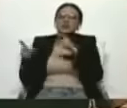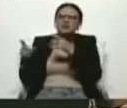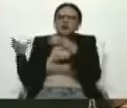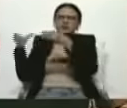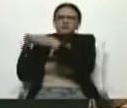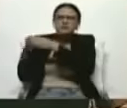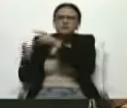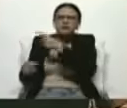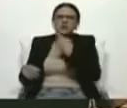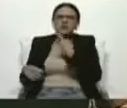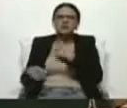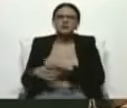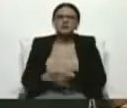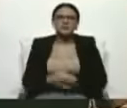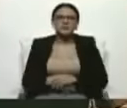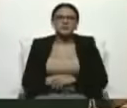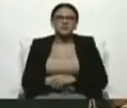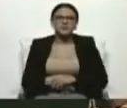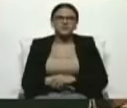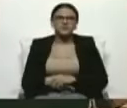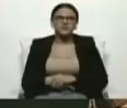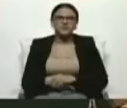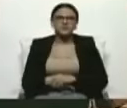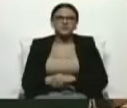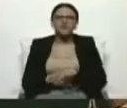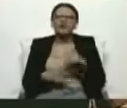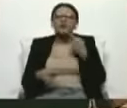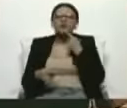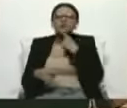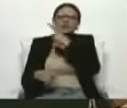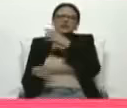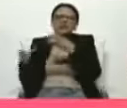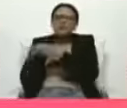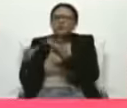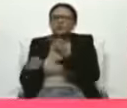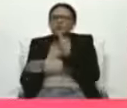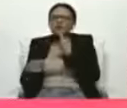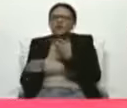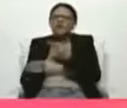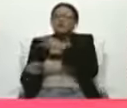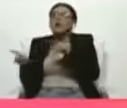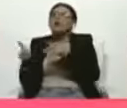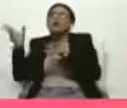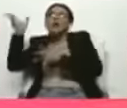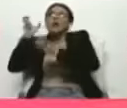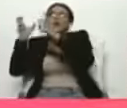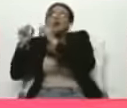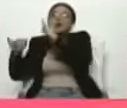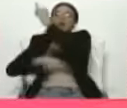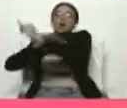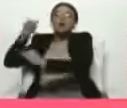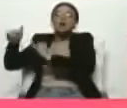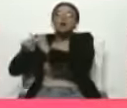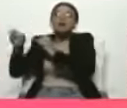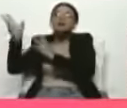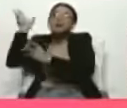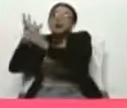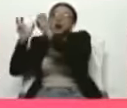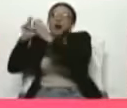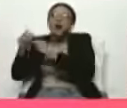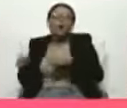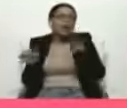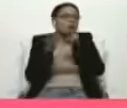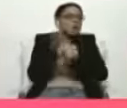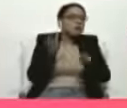Lo que decían el narcoparaco Uribe, a lo que decía el narcoparaco Duque, el tal Piñera,